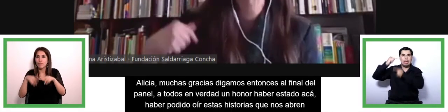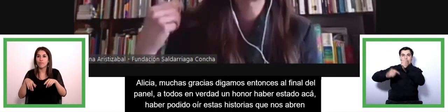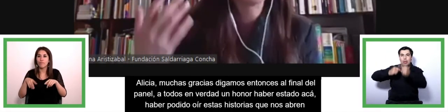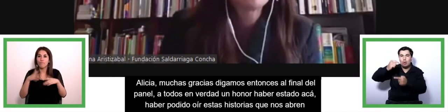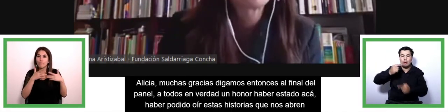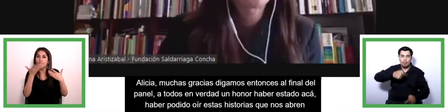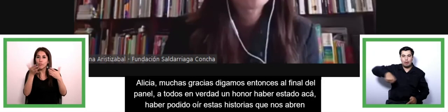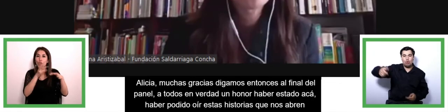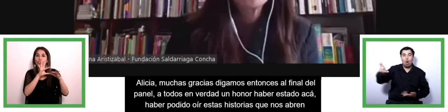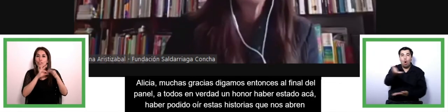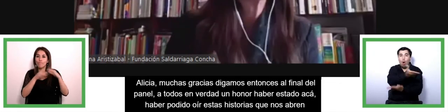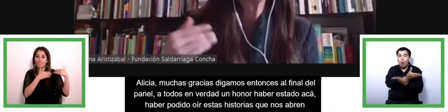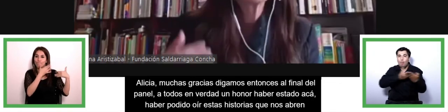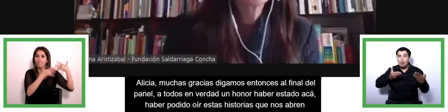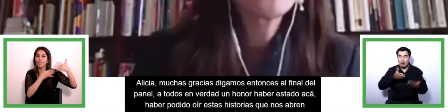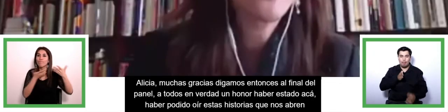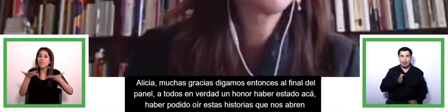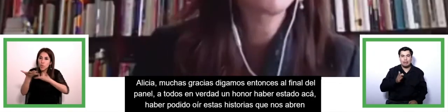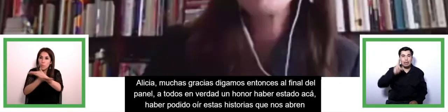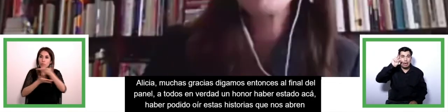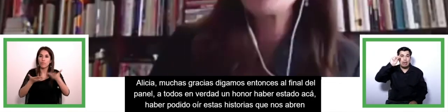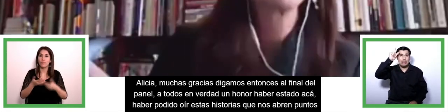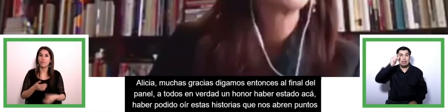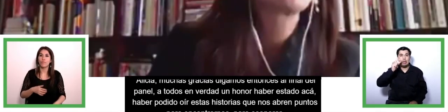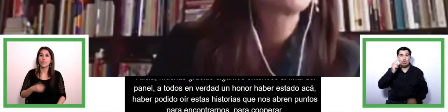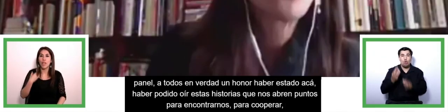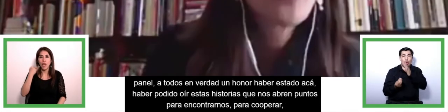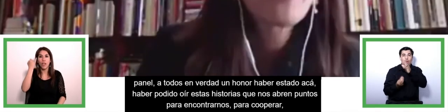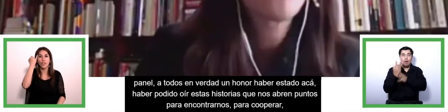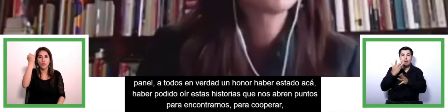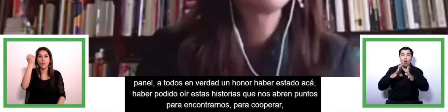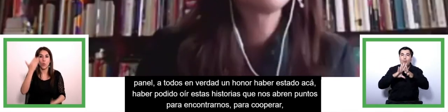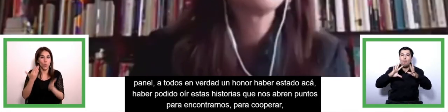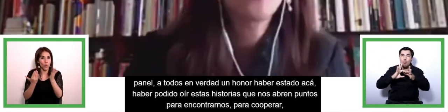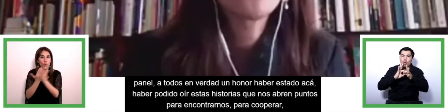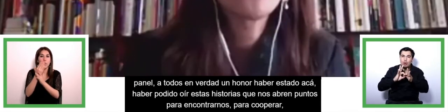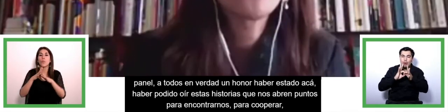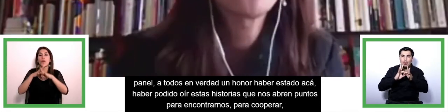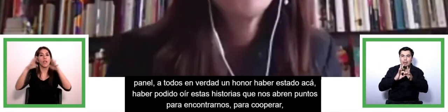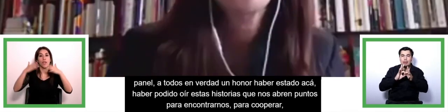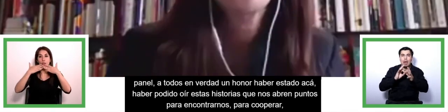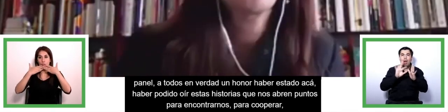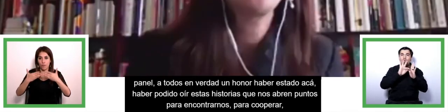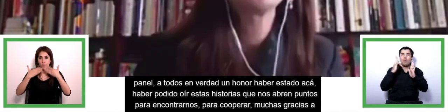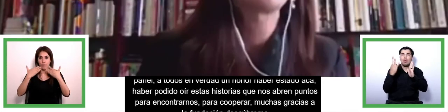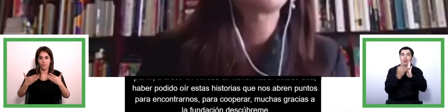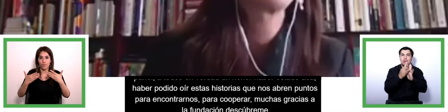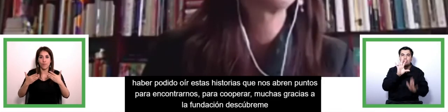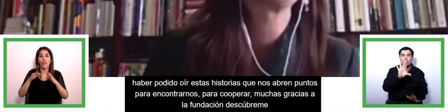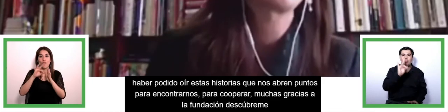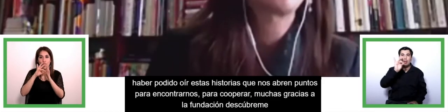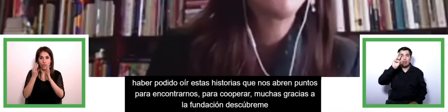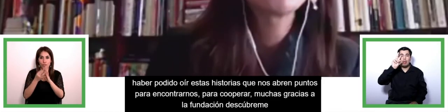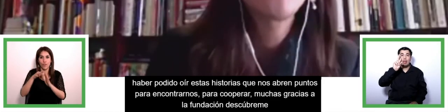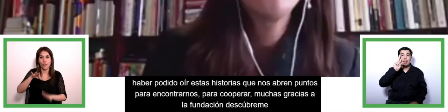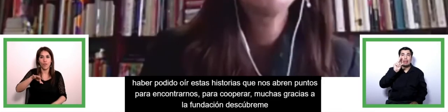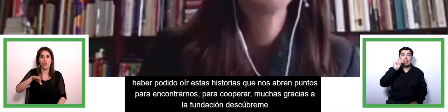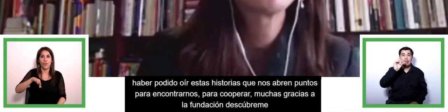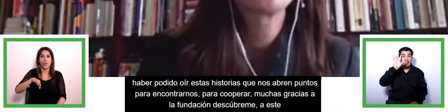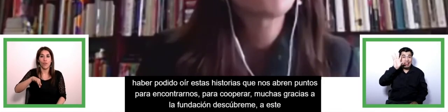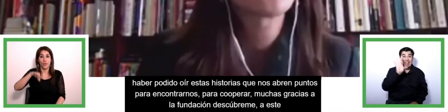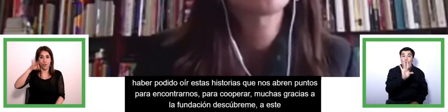para seguir innovando. Muchas gracias a la Fundación Descúbreme, a ESEL Foundation, a este proyecto, traer